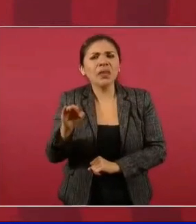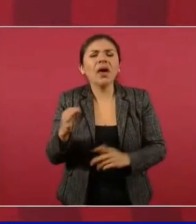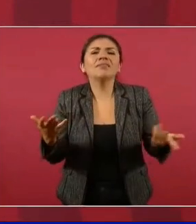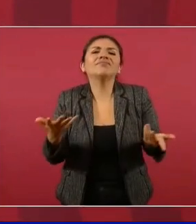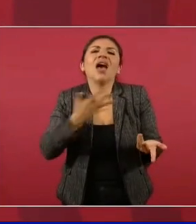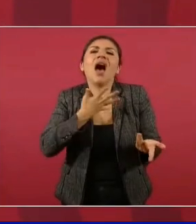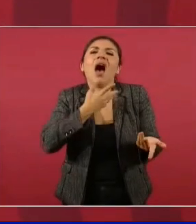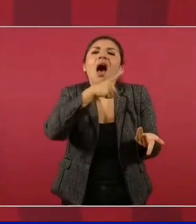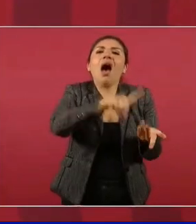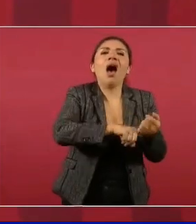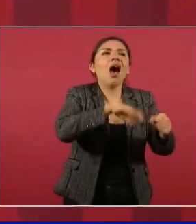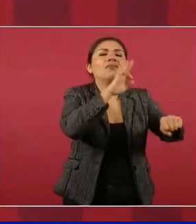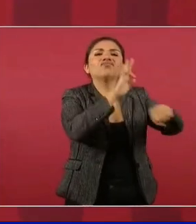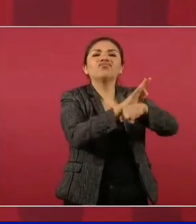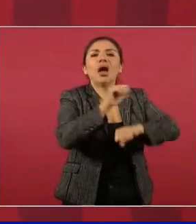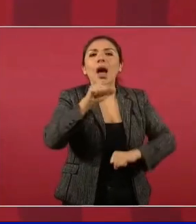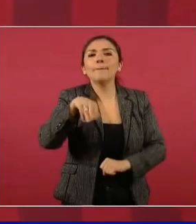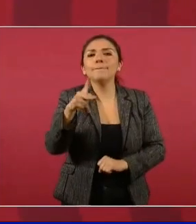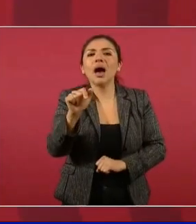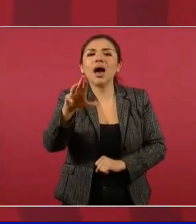están amparados